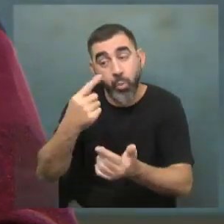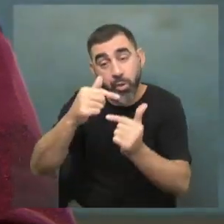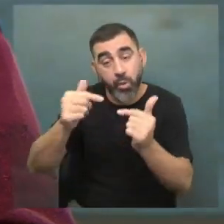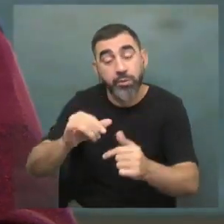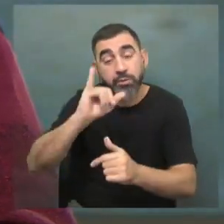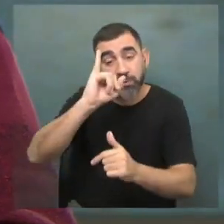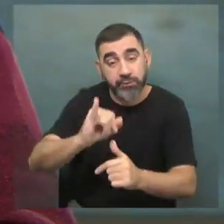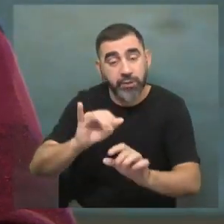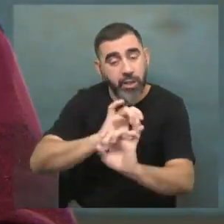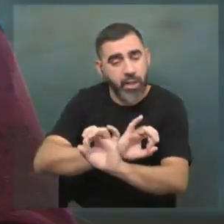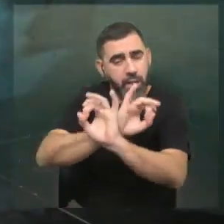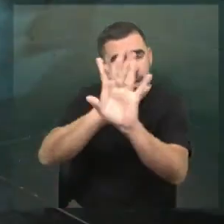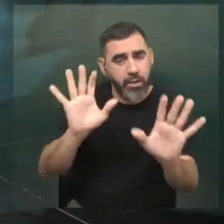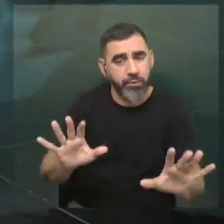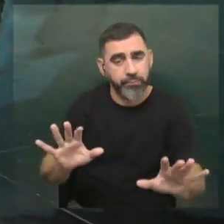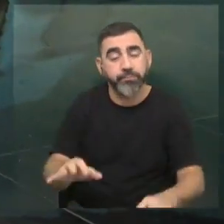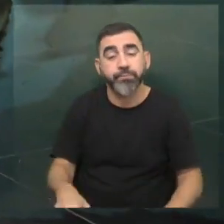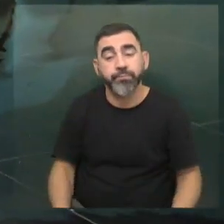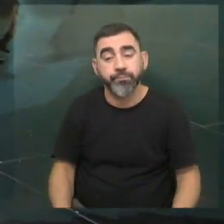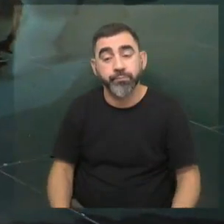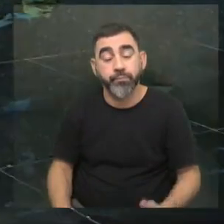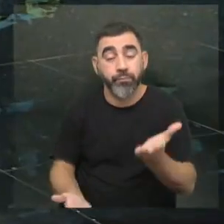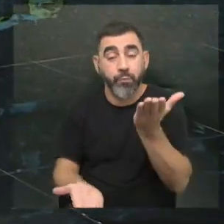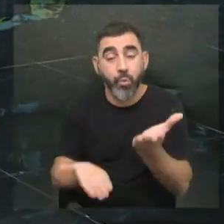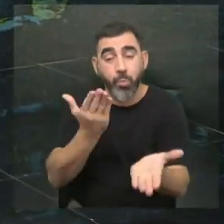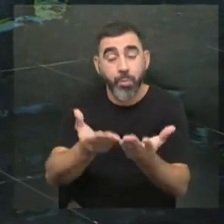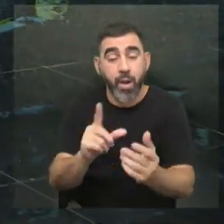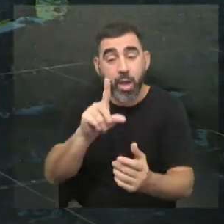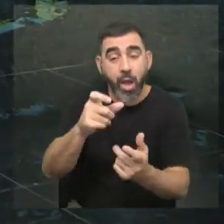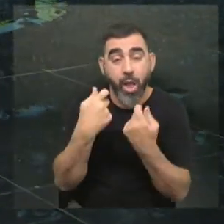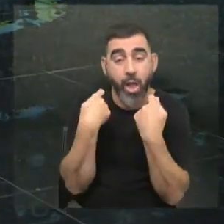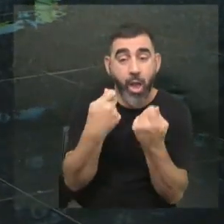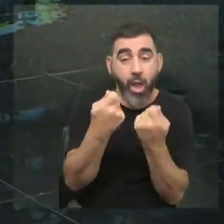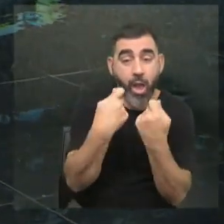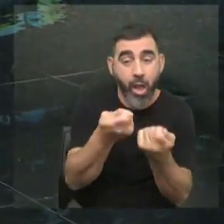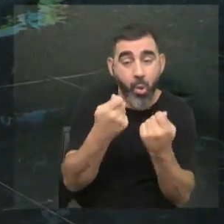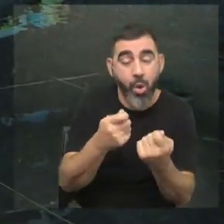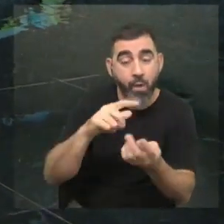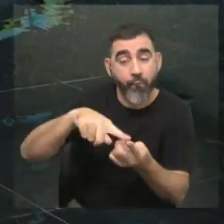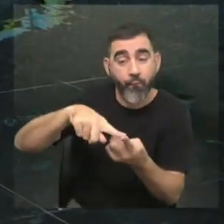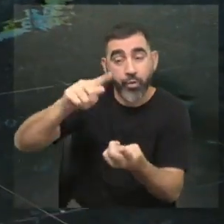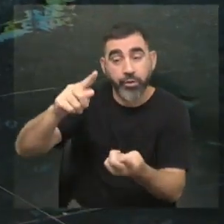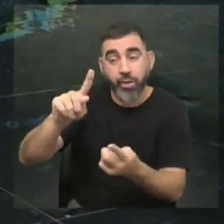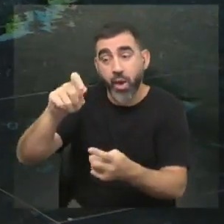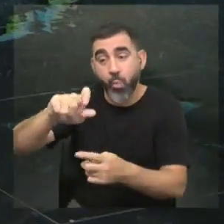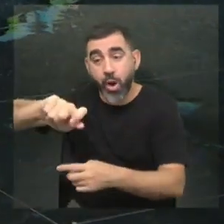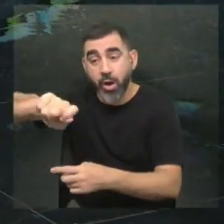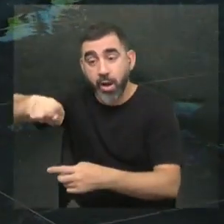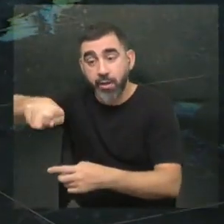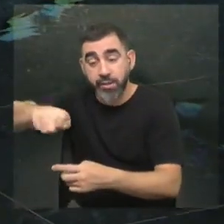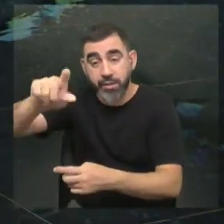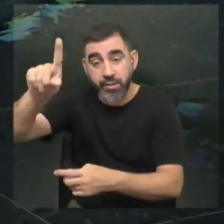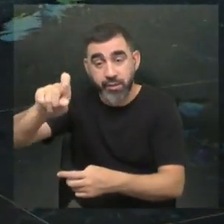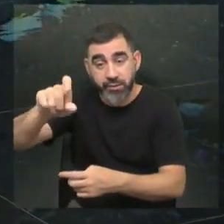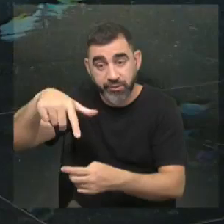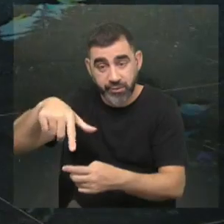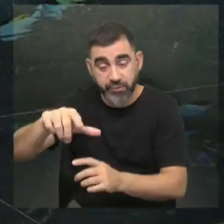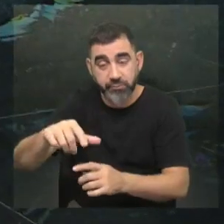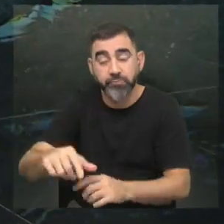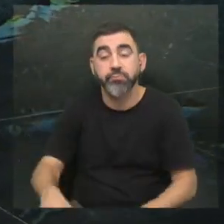ventajas tiene esto? Y que son 10 veces más resistentes que el acero, 4 veces más livianas. Tienen una